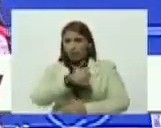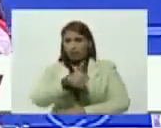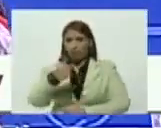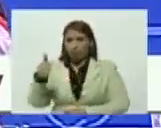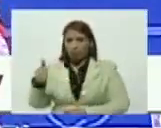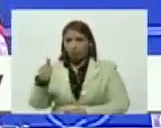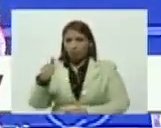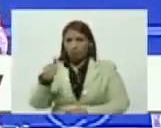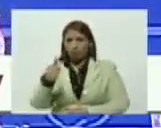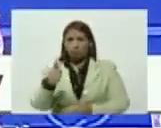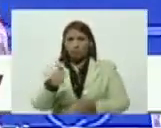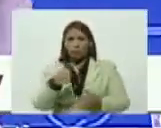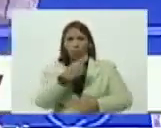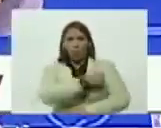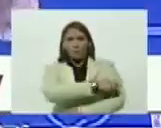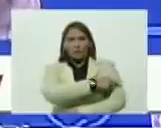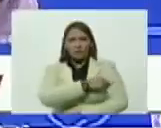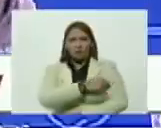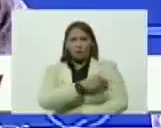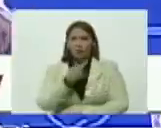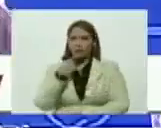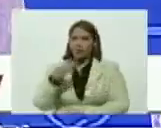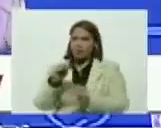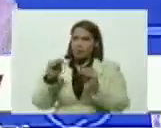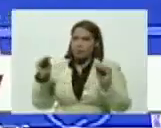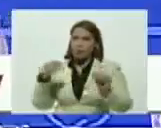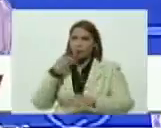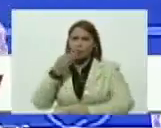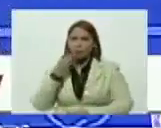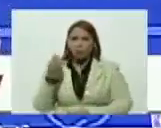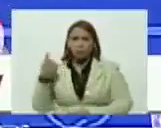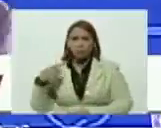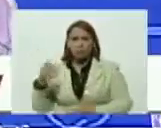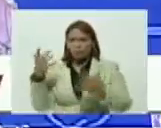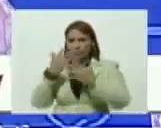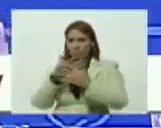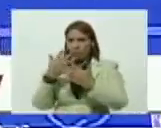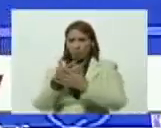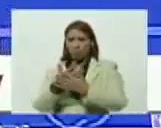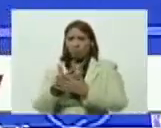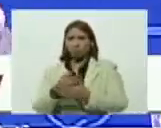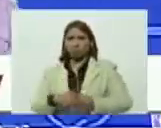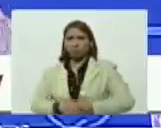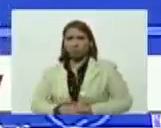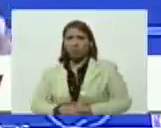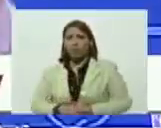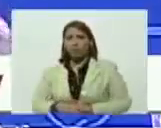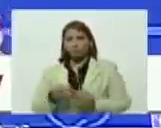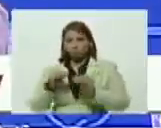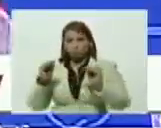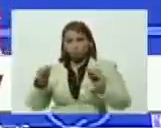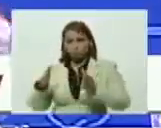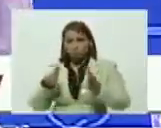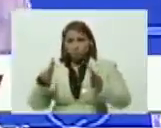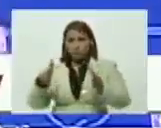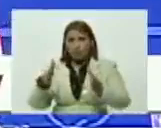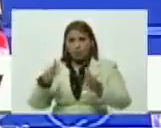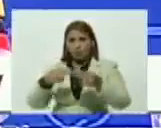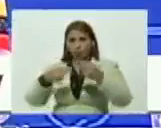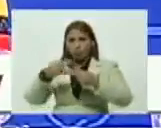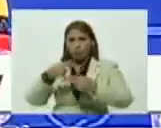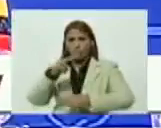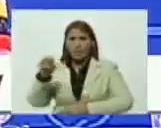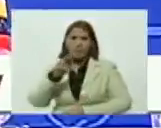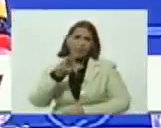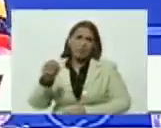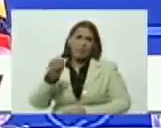le decimos a esa juventud que tenga alguna duda, este es el camino para la madre Venezuela que vamos a construir para los próximos 10, 20, 30,